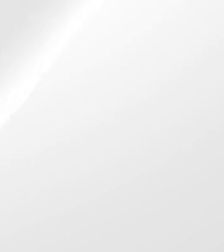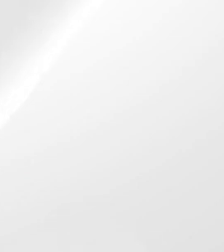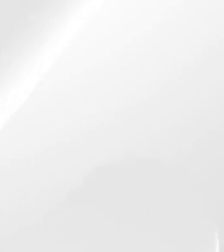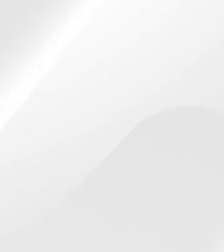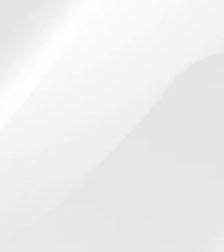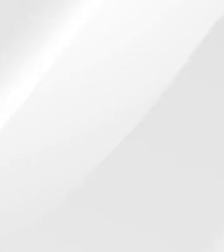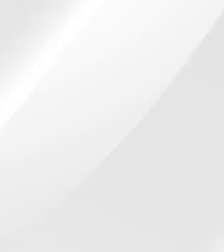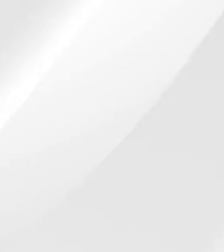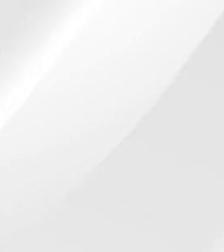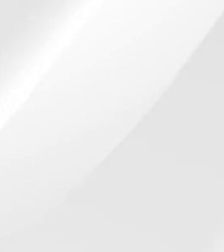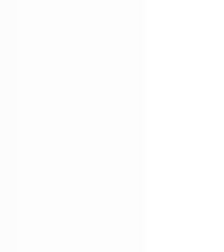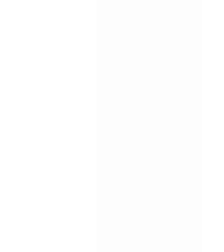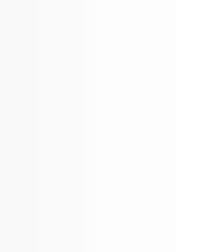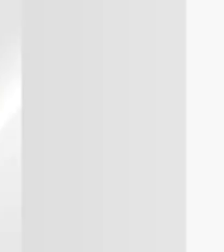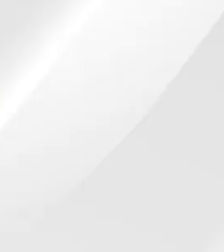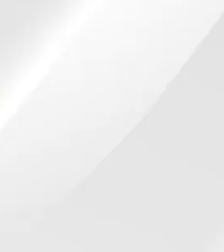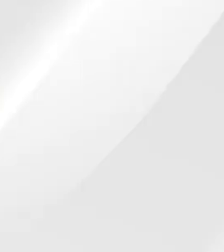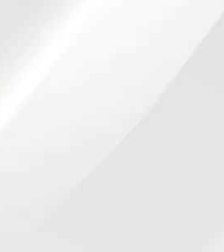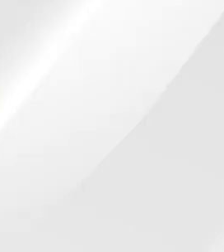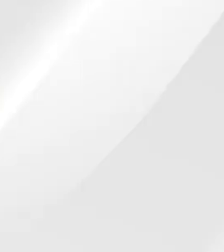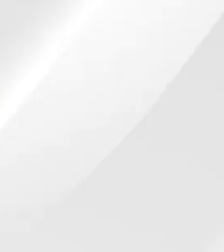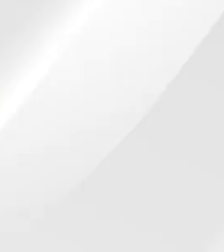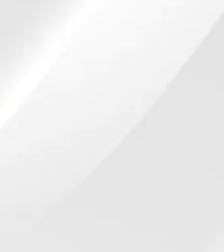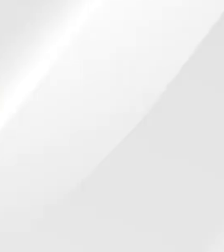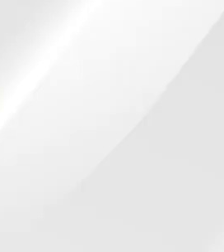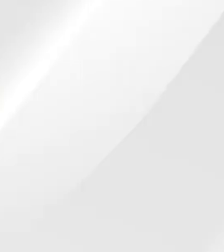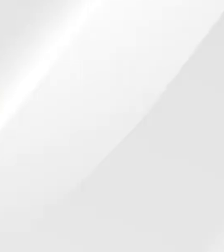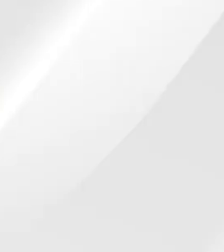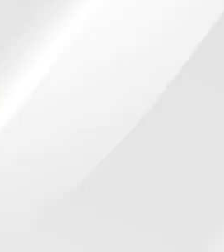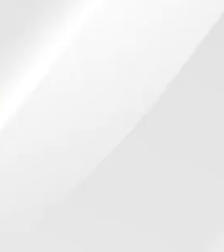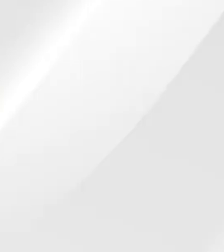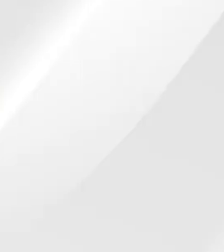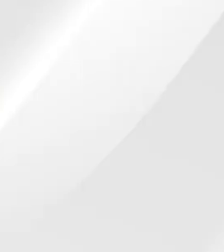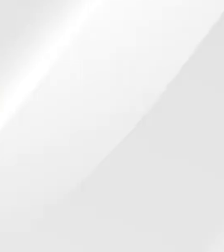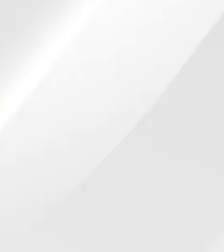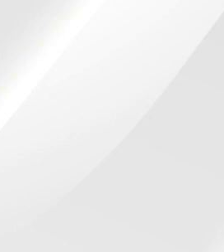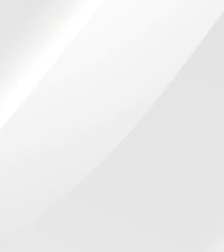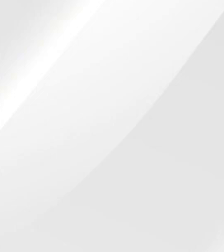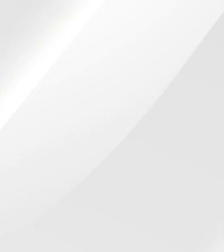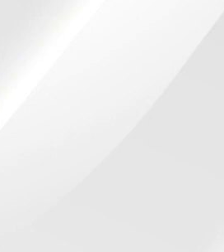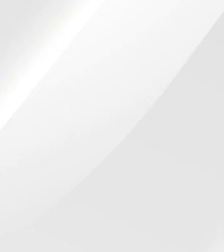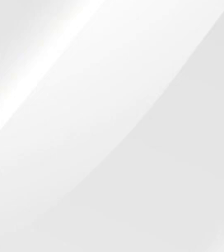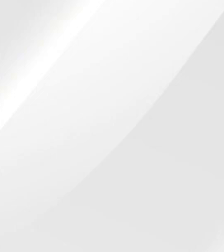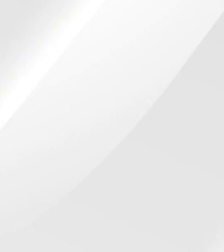instituto nacional de transparencia acceso a la información y su sección de datos personales